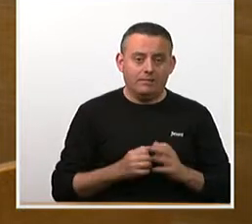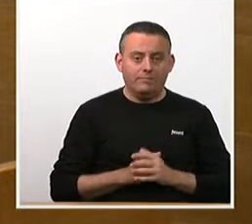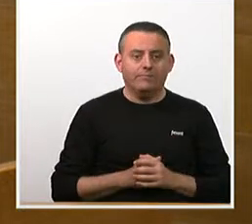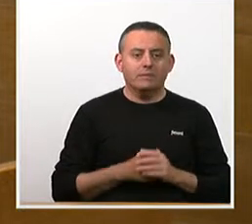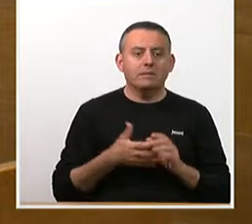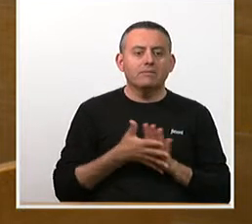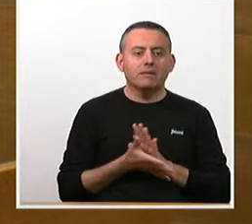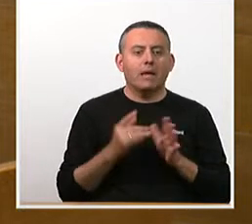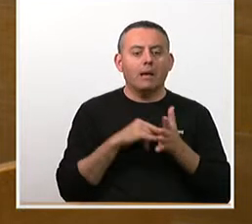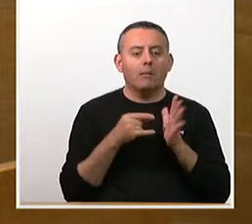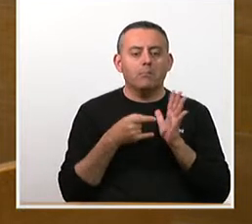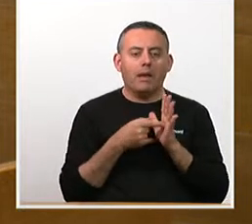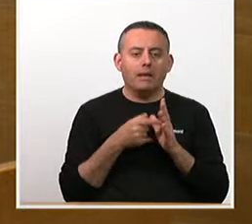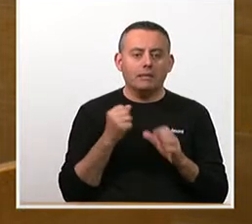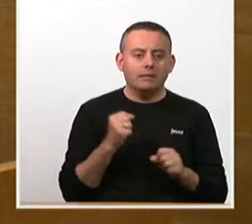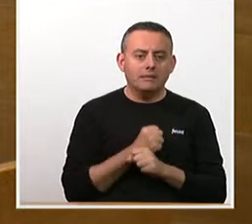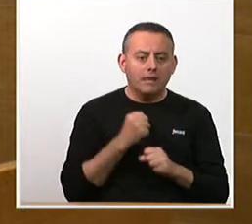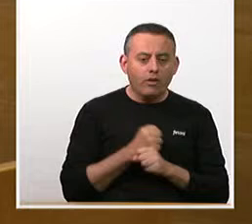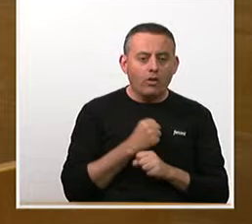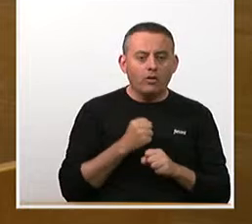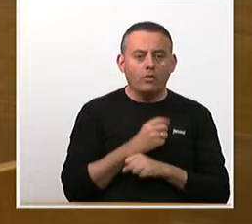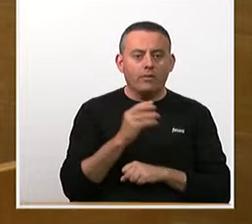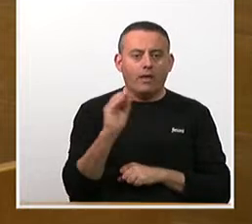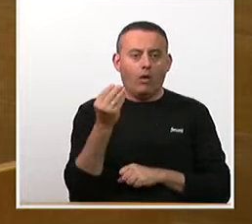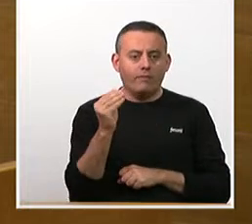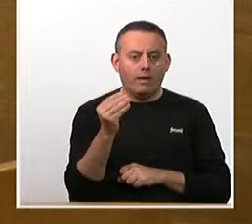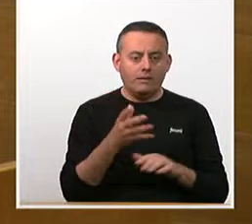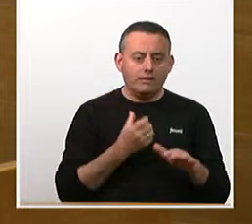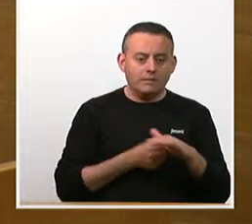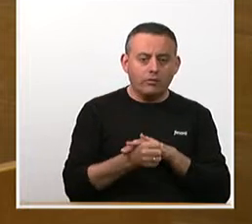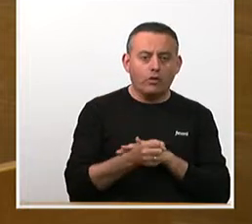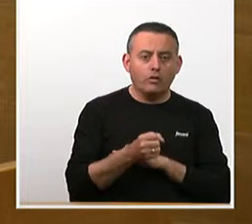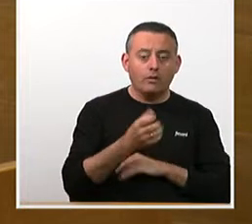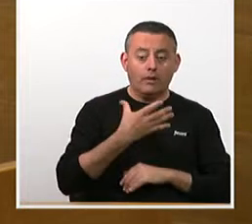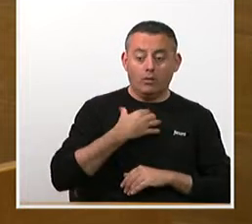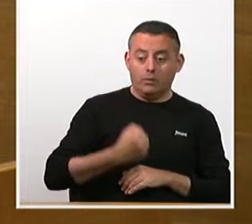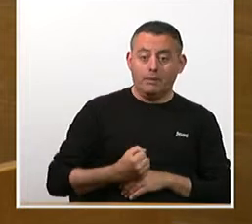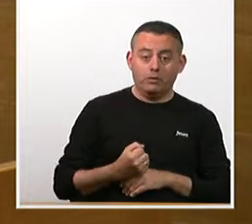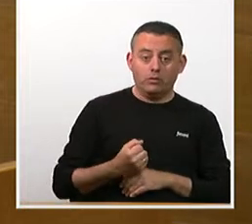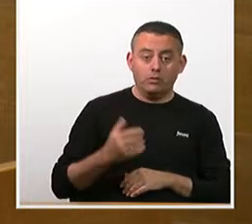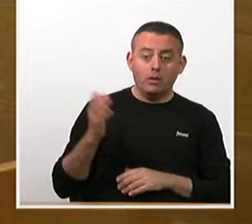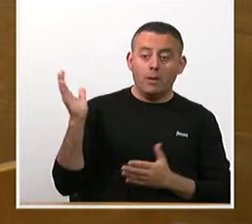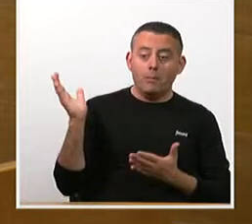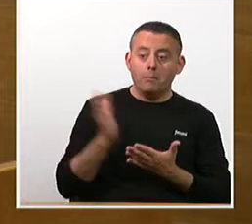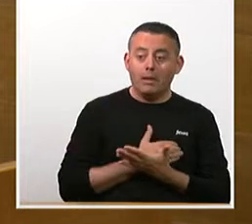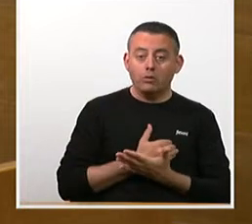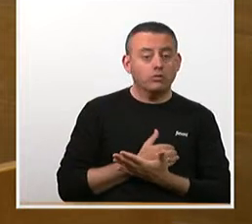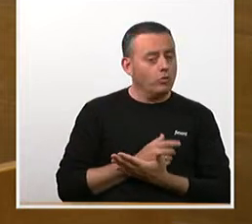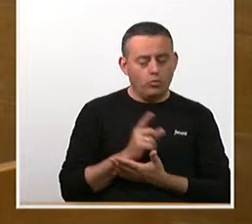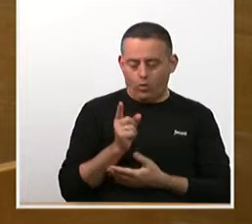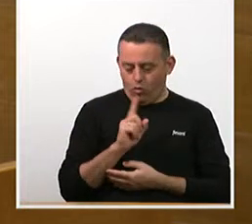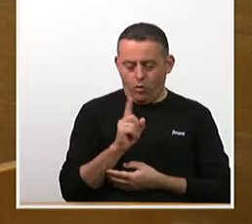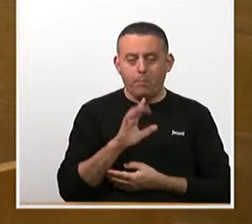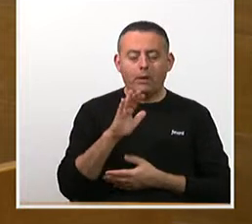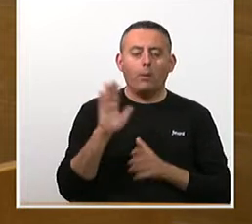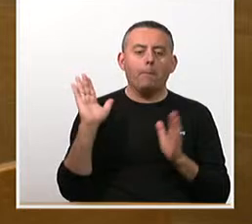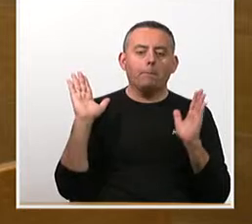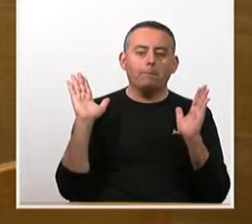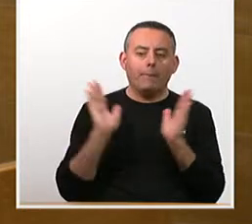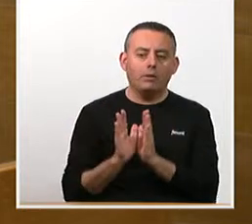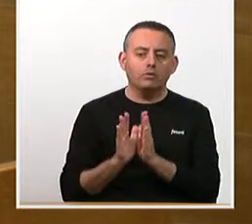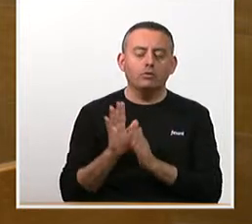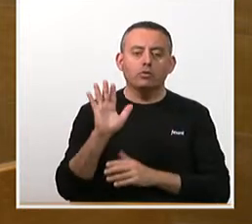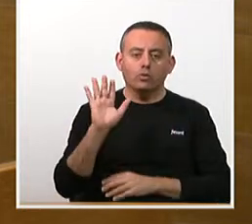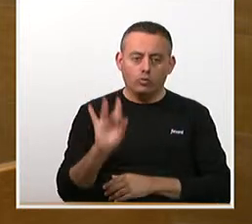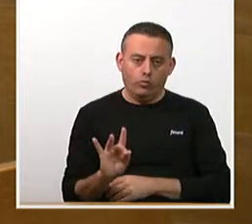inserción eh laboral para jóvenes en ayuntamientos pero los vamos a reducir sustancialmente frente a